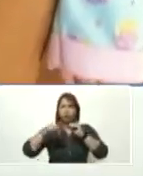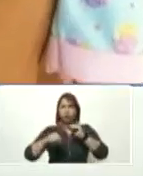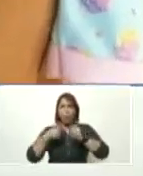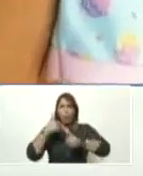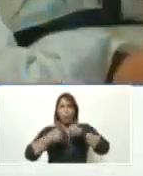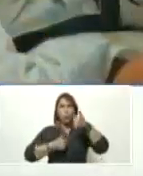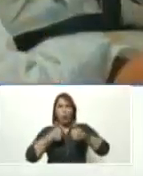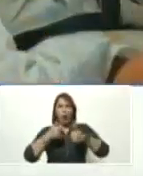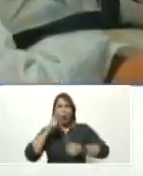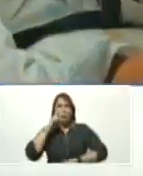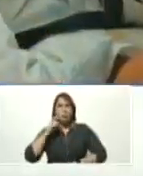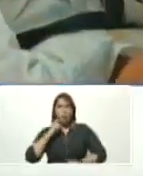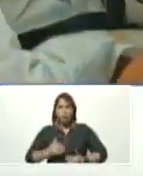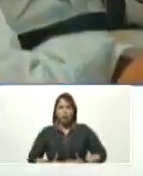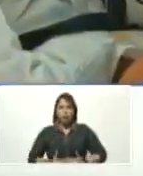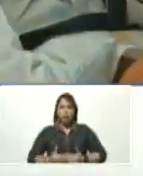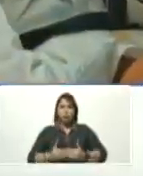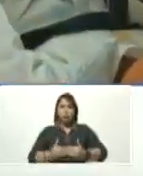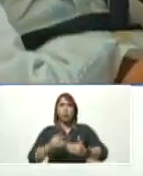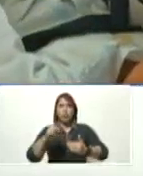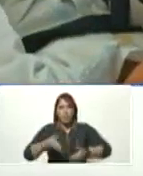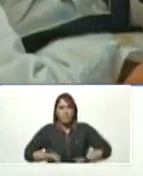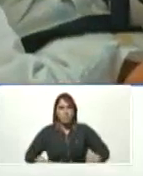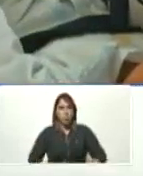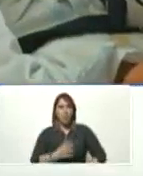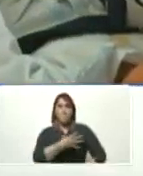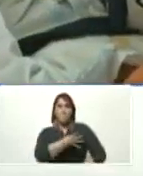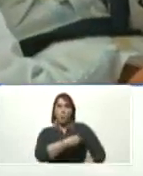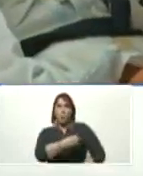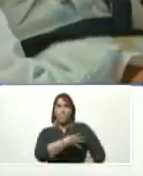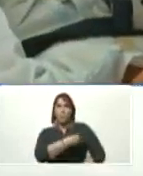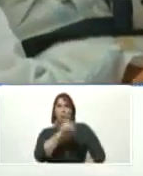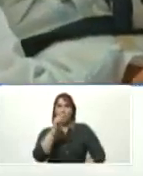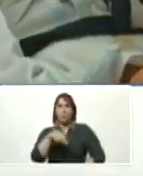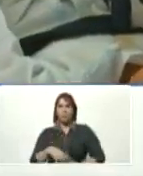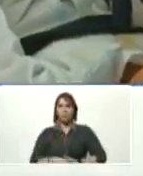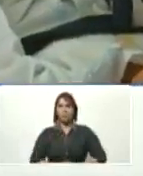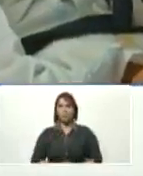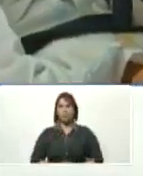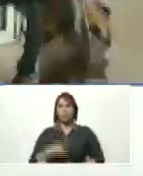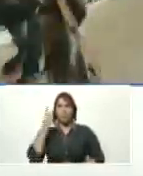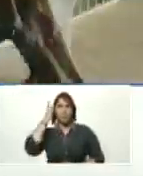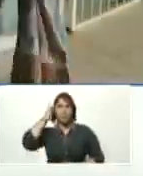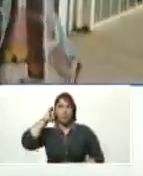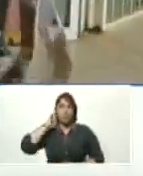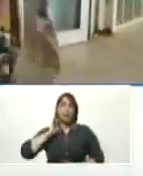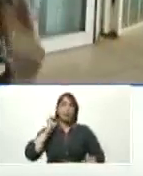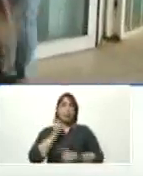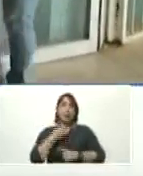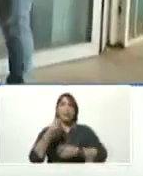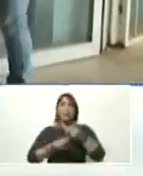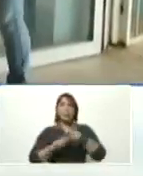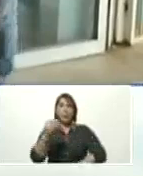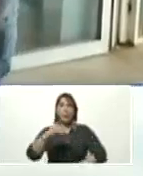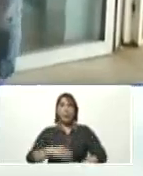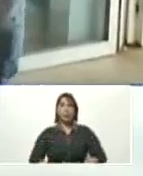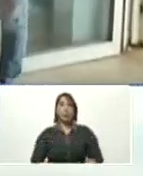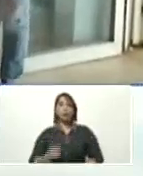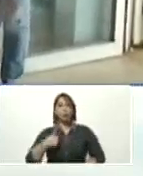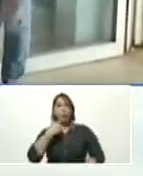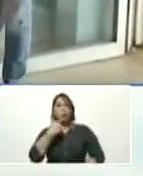gestación, del parto y la lactancia materna. Hay que hacer más. Yo sí